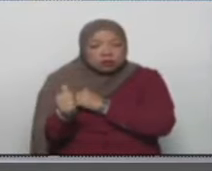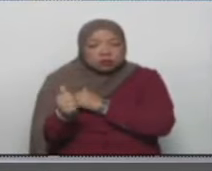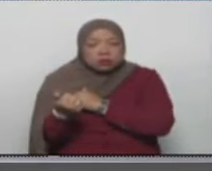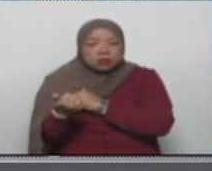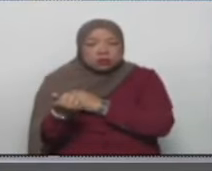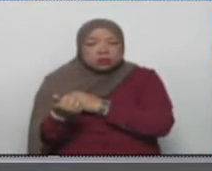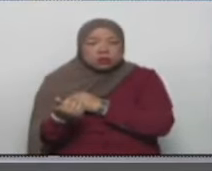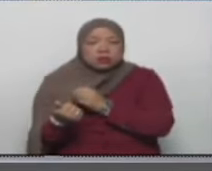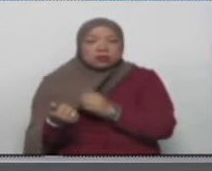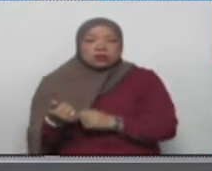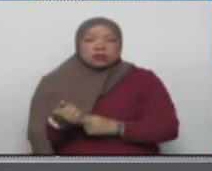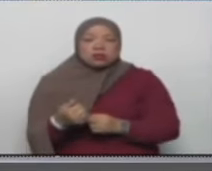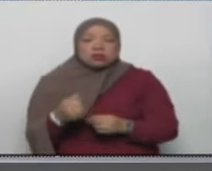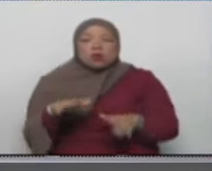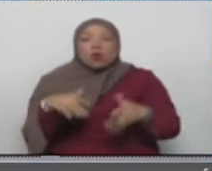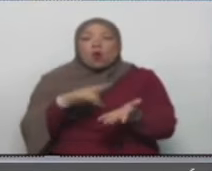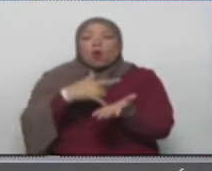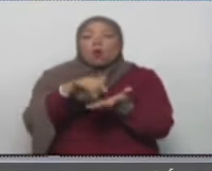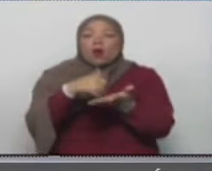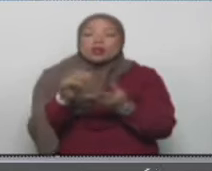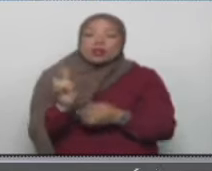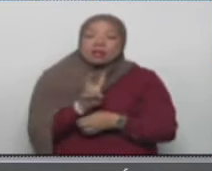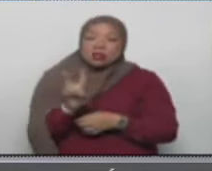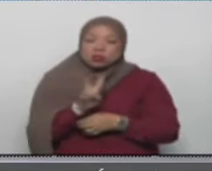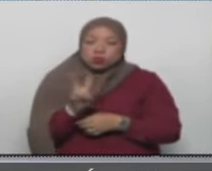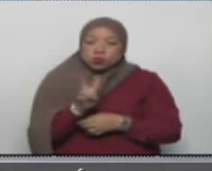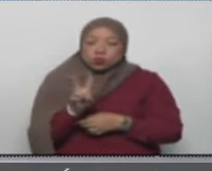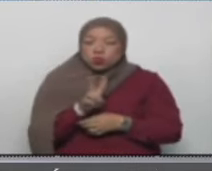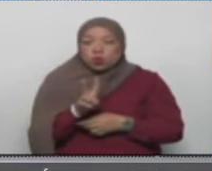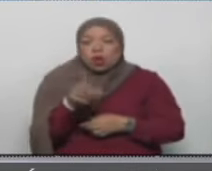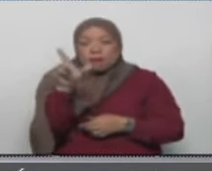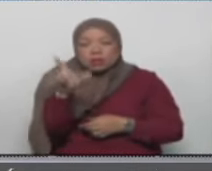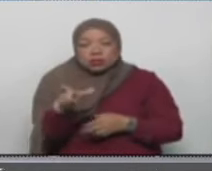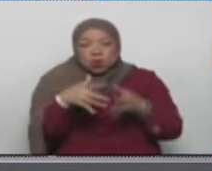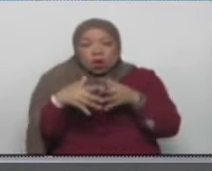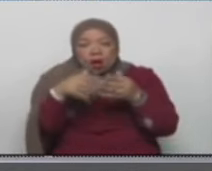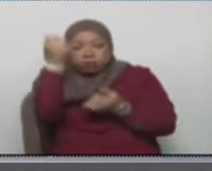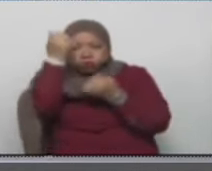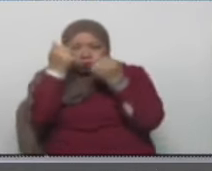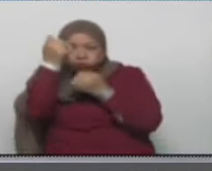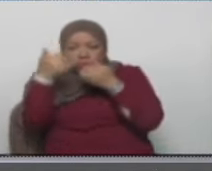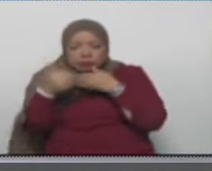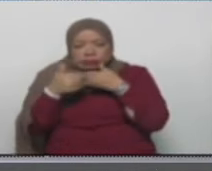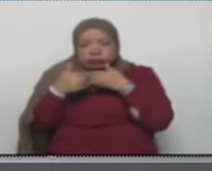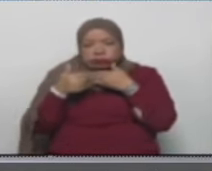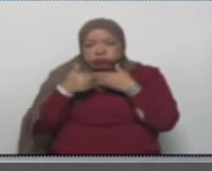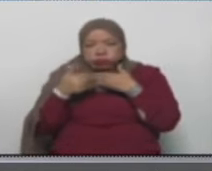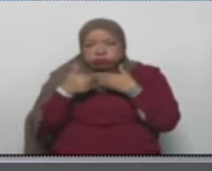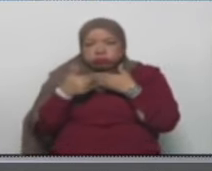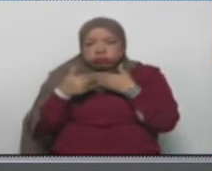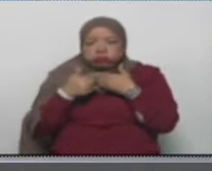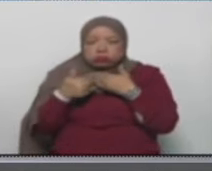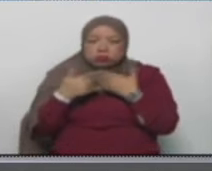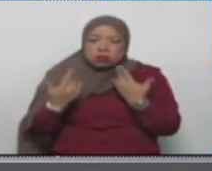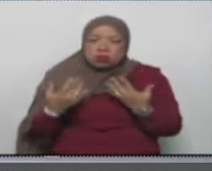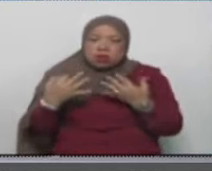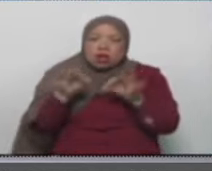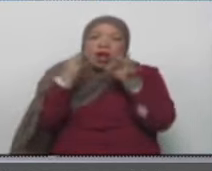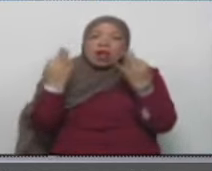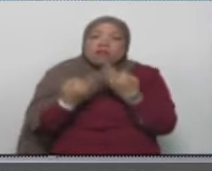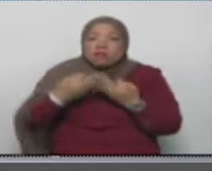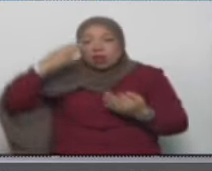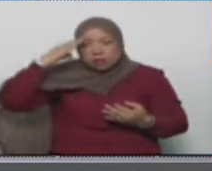lista de WhatsApp. WhatsApp le entregó la lista de Venezuela a los terroristas para que lo atacaran. Están atacando a la oficialidad y a la familia